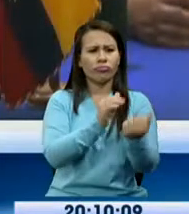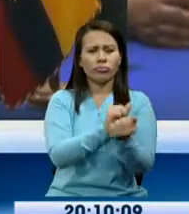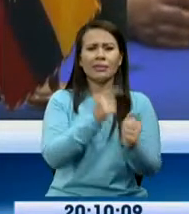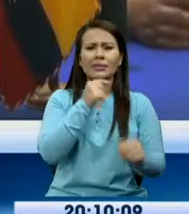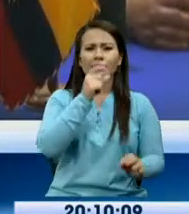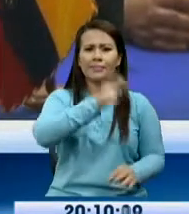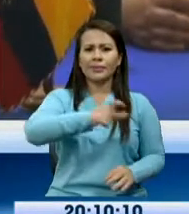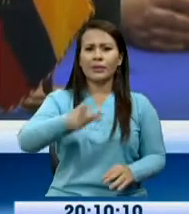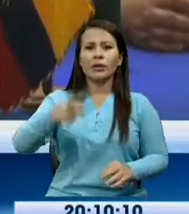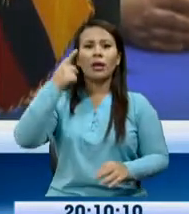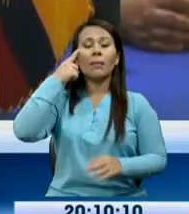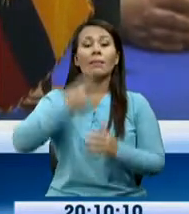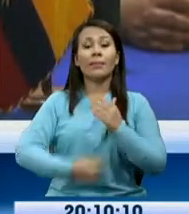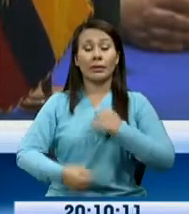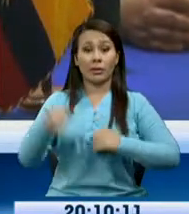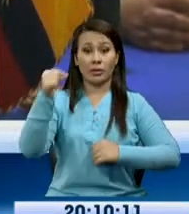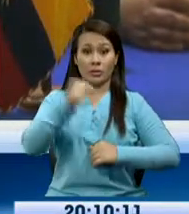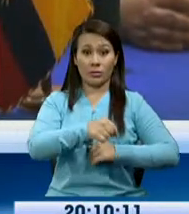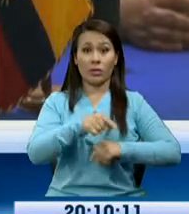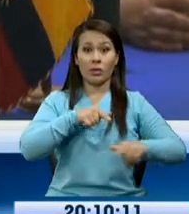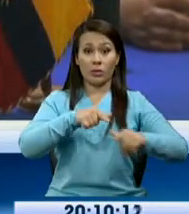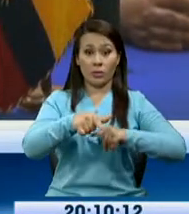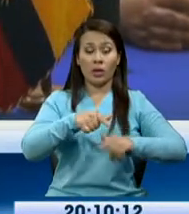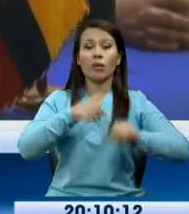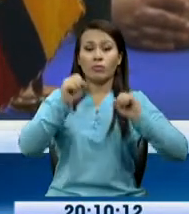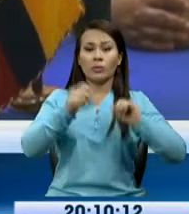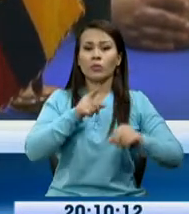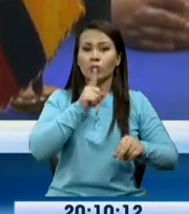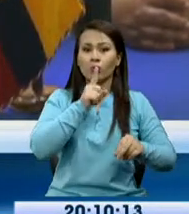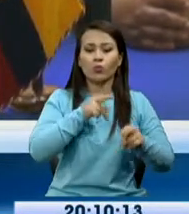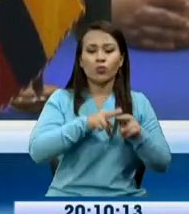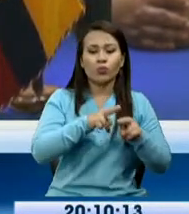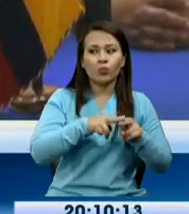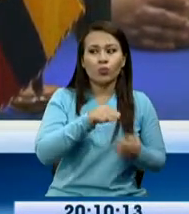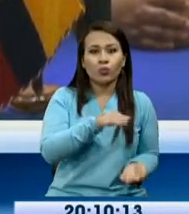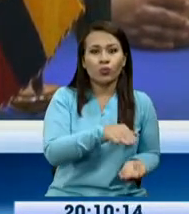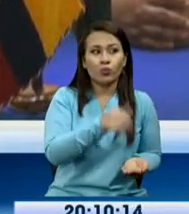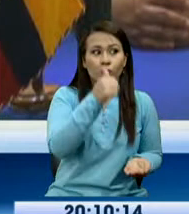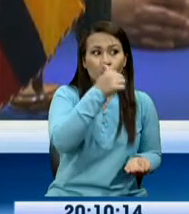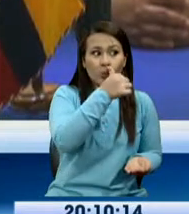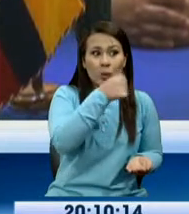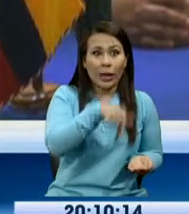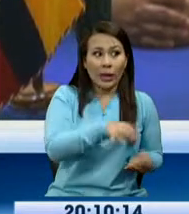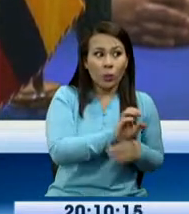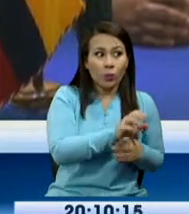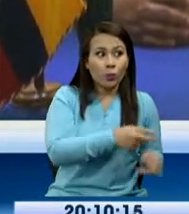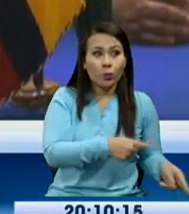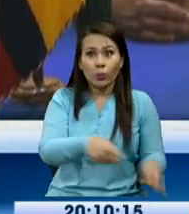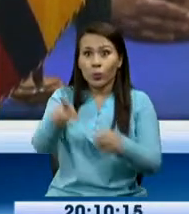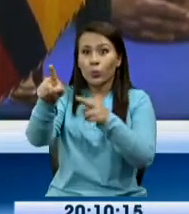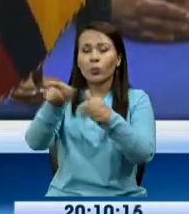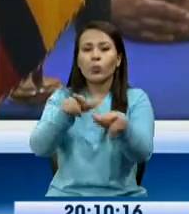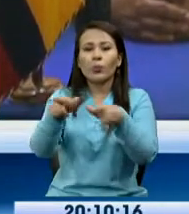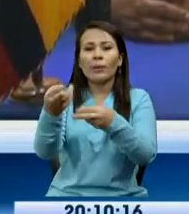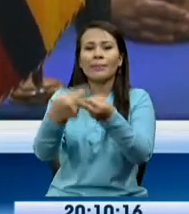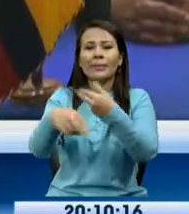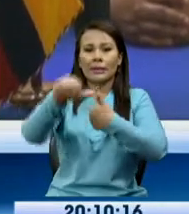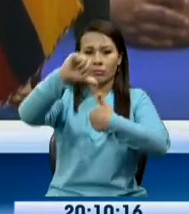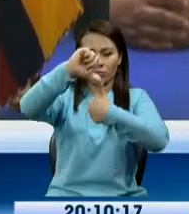lancheros para que a su vez sean utilizados para llevar el alcaloide desde nuestro país hacia